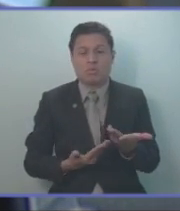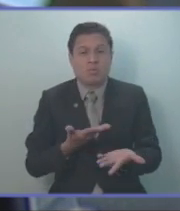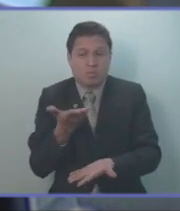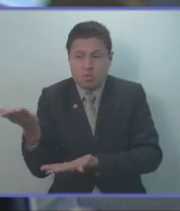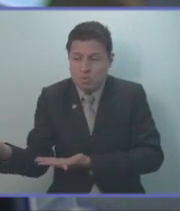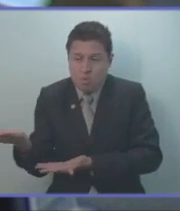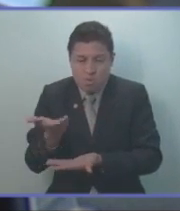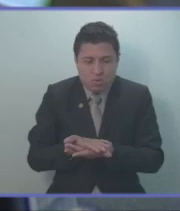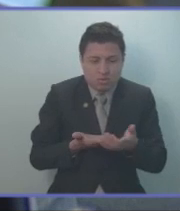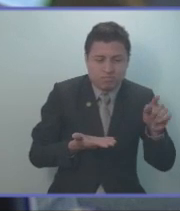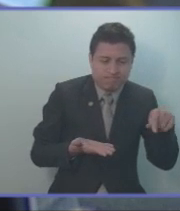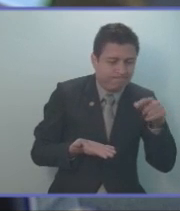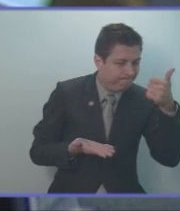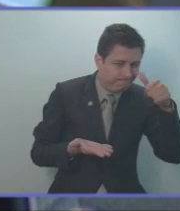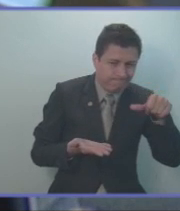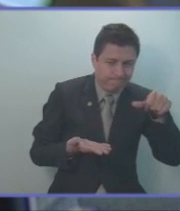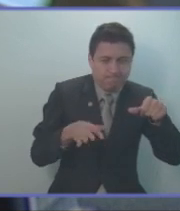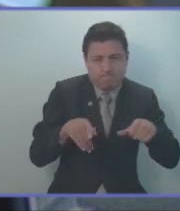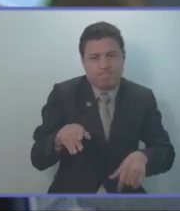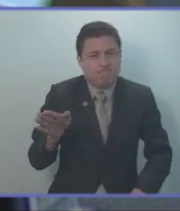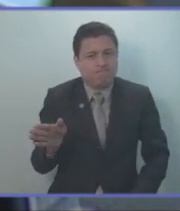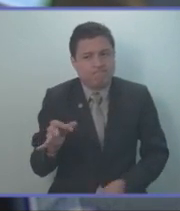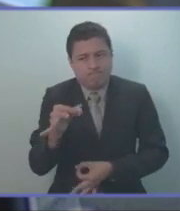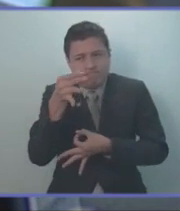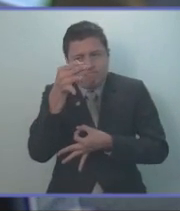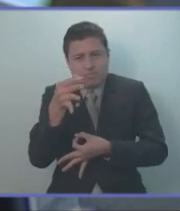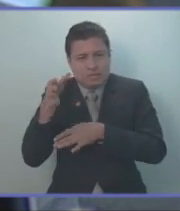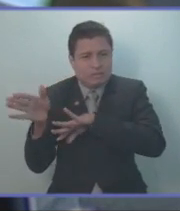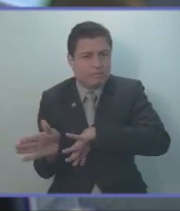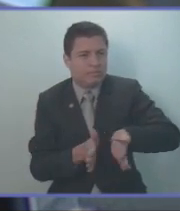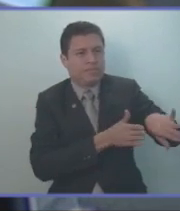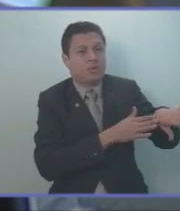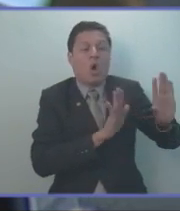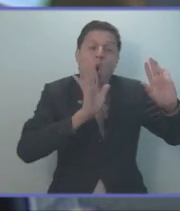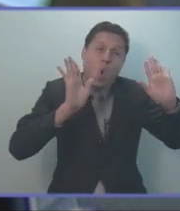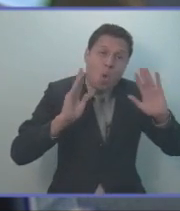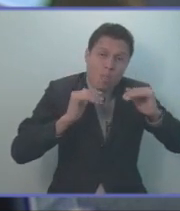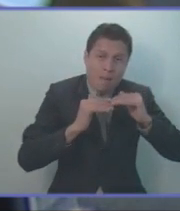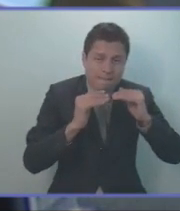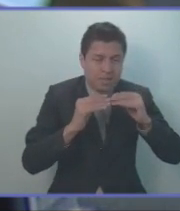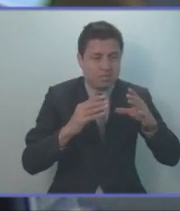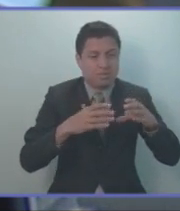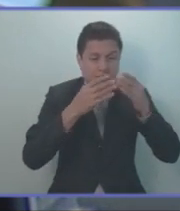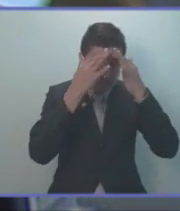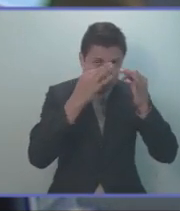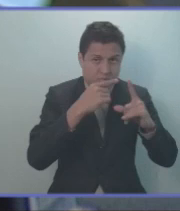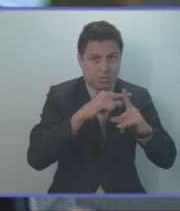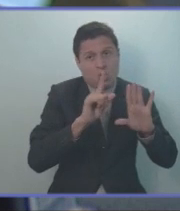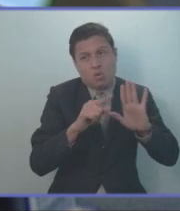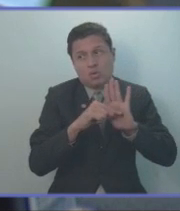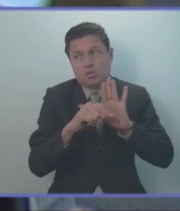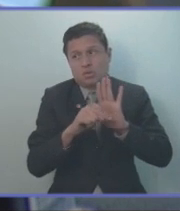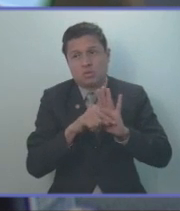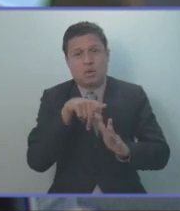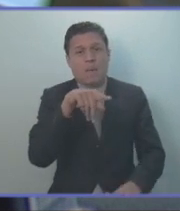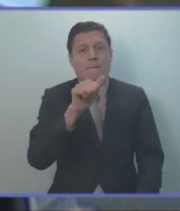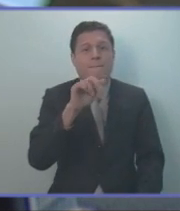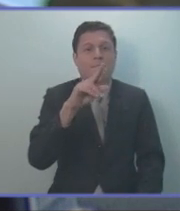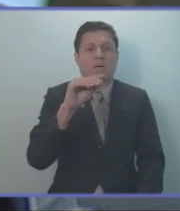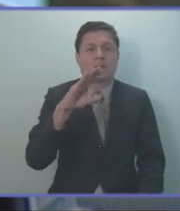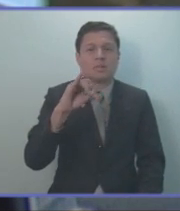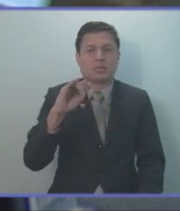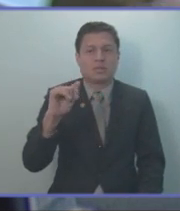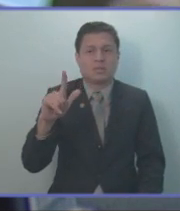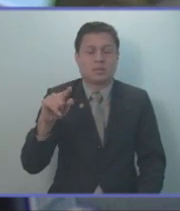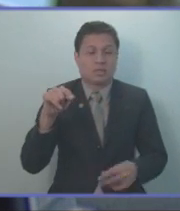al pleno legislativo desechar la petición. Lo mismo ocurre en los dictámenes favorables o desfavorables parciales, con